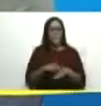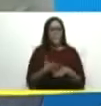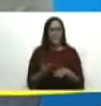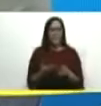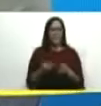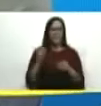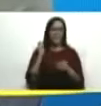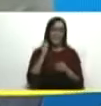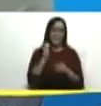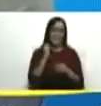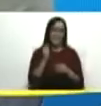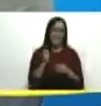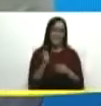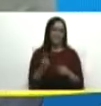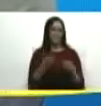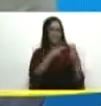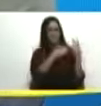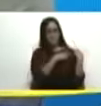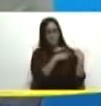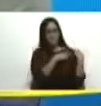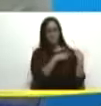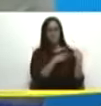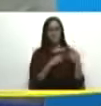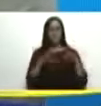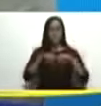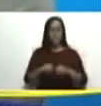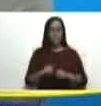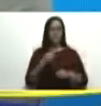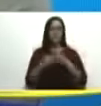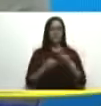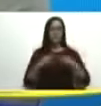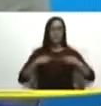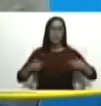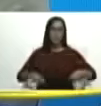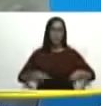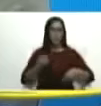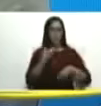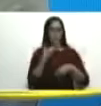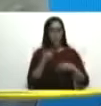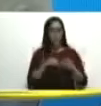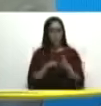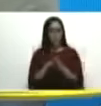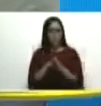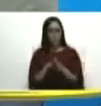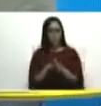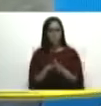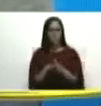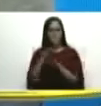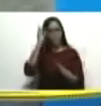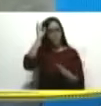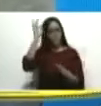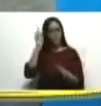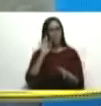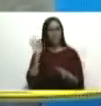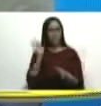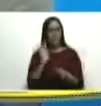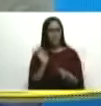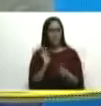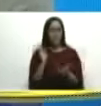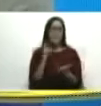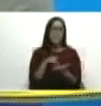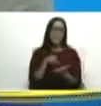esta tarea que nos ha tocado a todos de empoderarnos y hacer de los recursos más eficientes, el Consejo Federal participó de